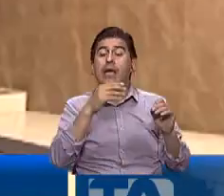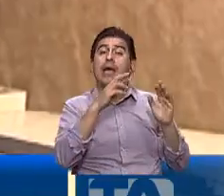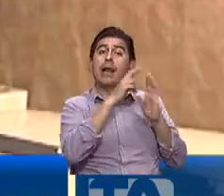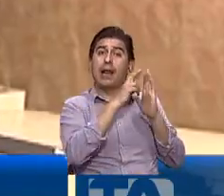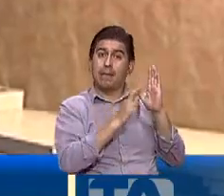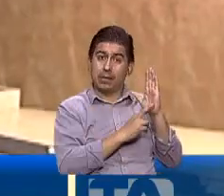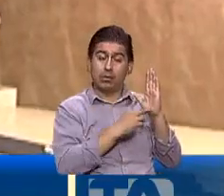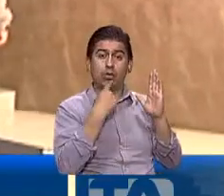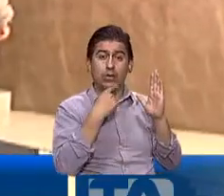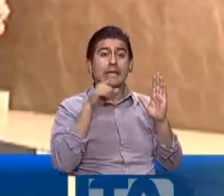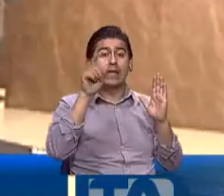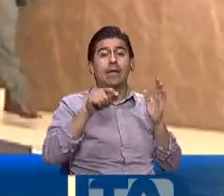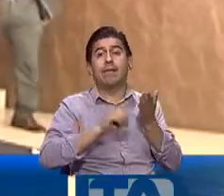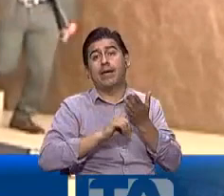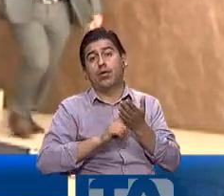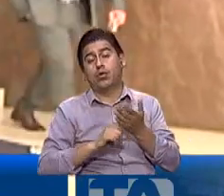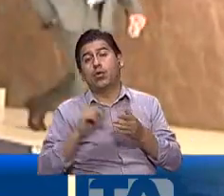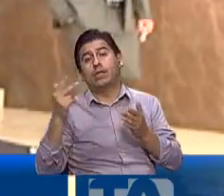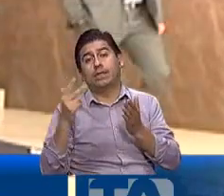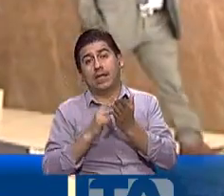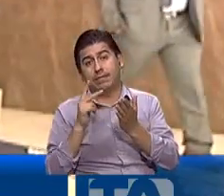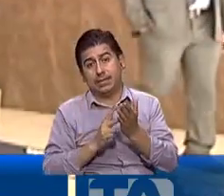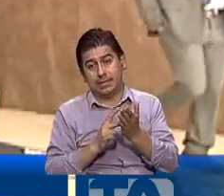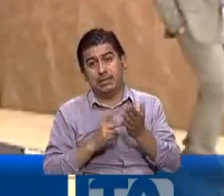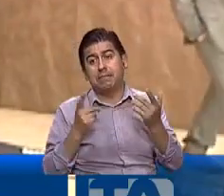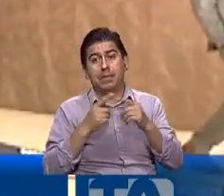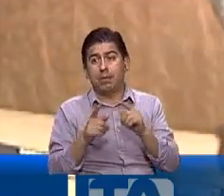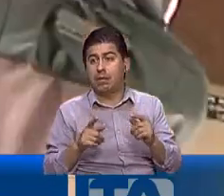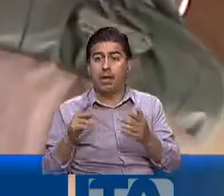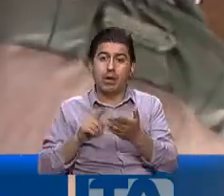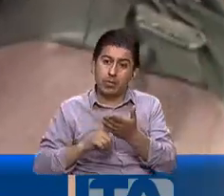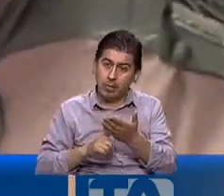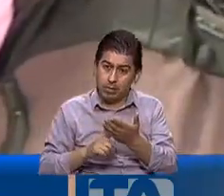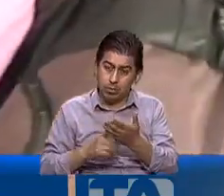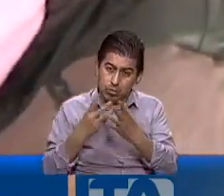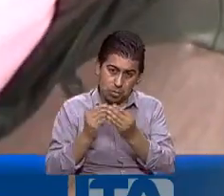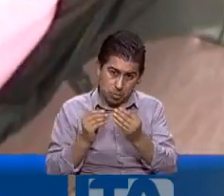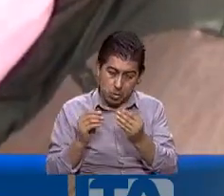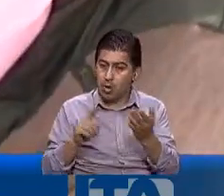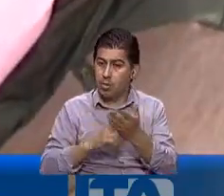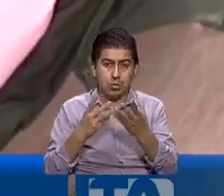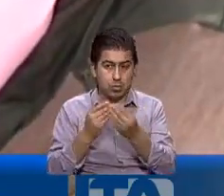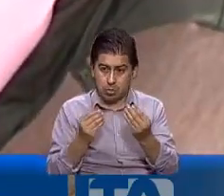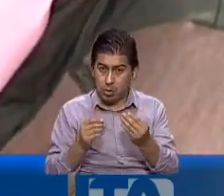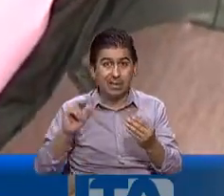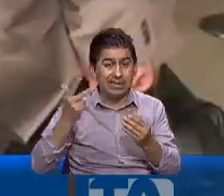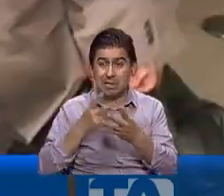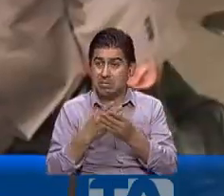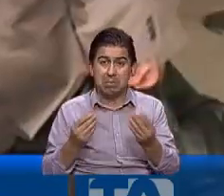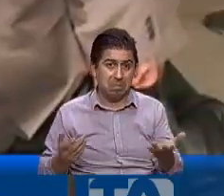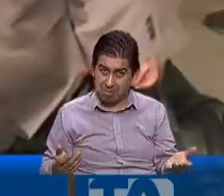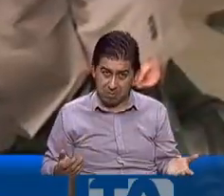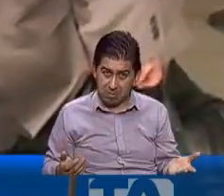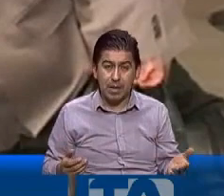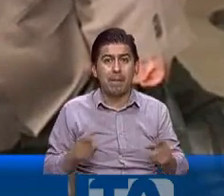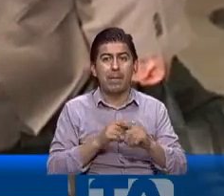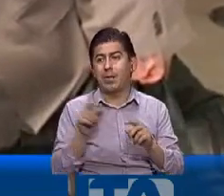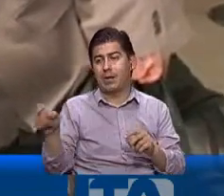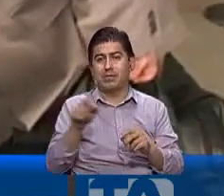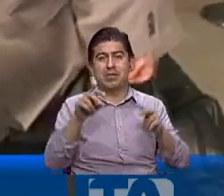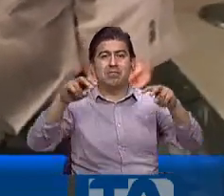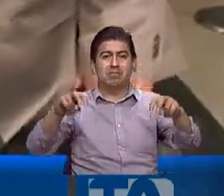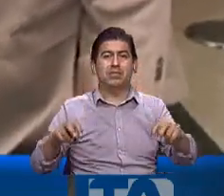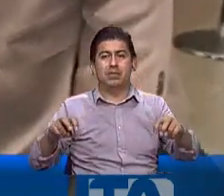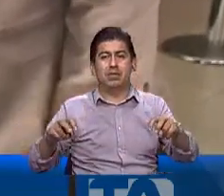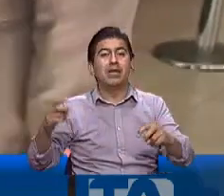el incremento salarial que regirá a partir de enero del próximo año. Pero los empleadores y trabajadores llegaron con